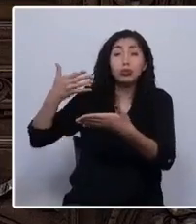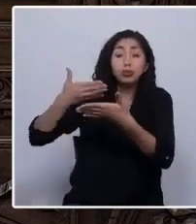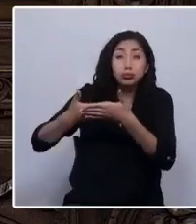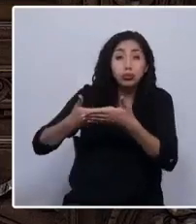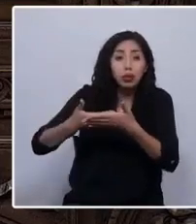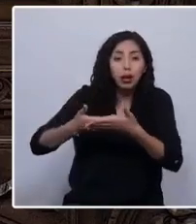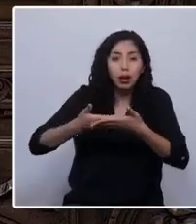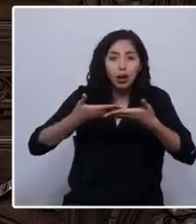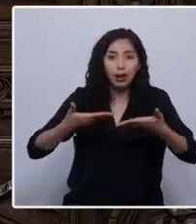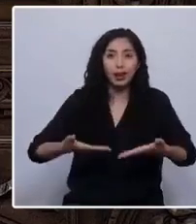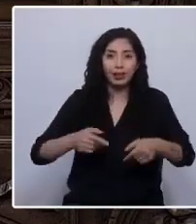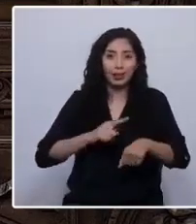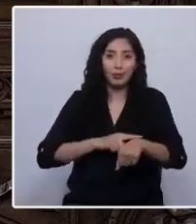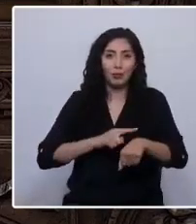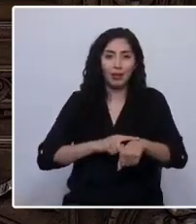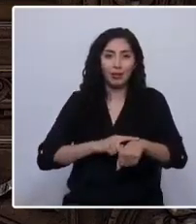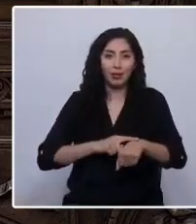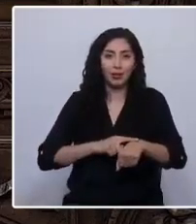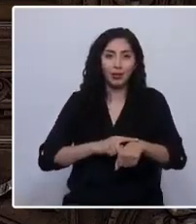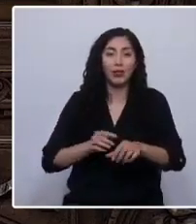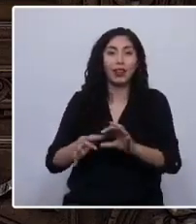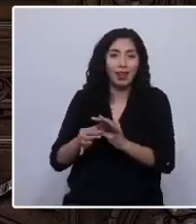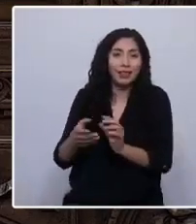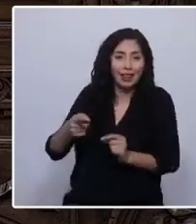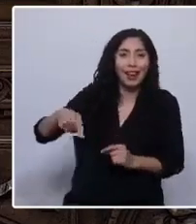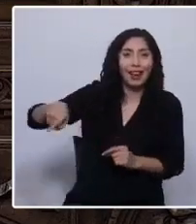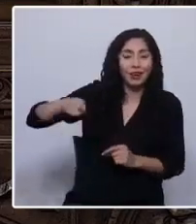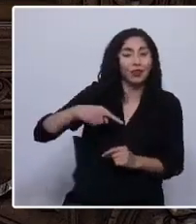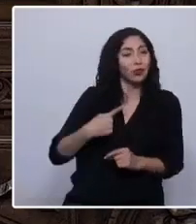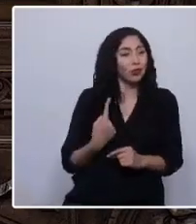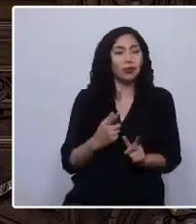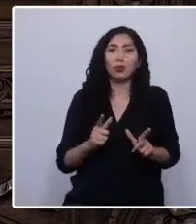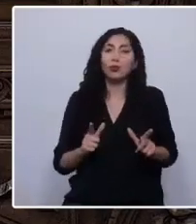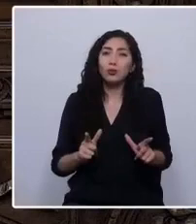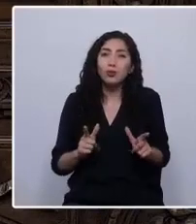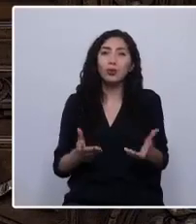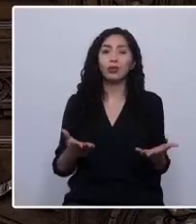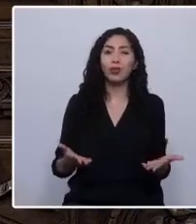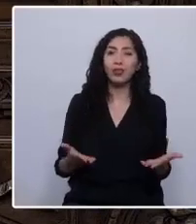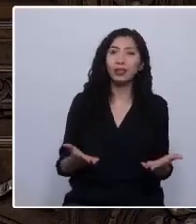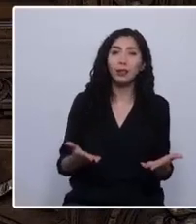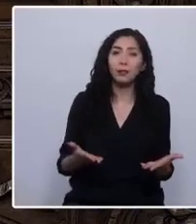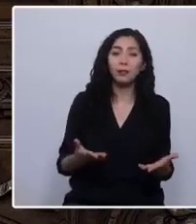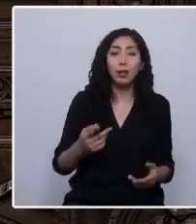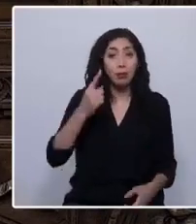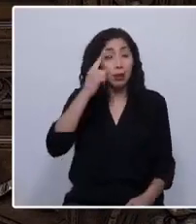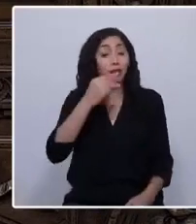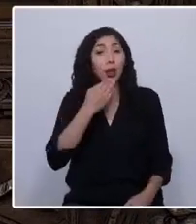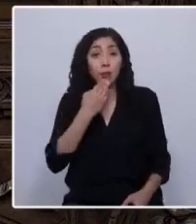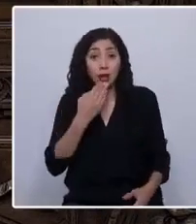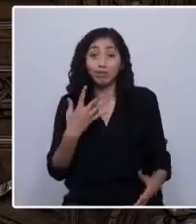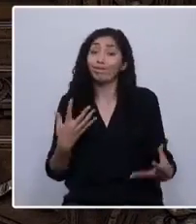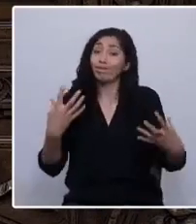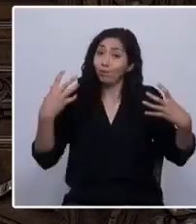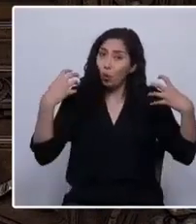momento. Somos afortunados y afortunadas, pero cargamos con una